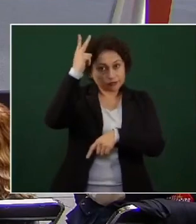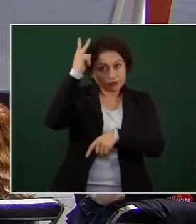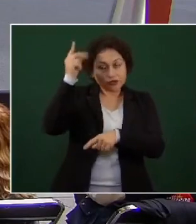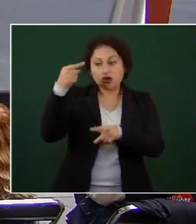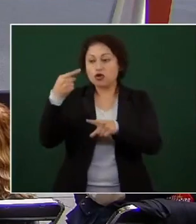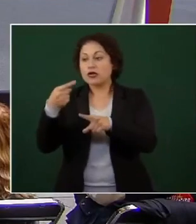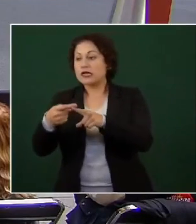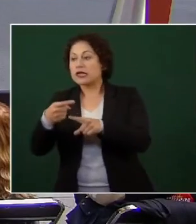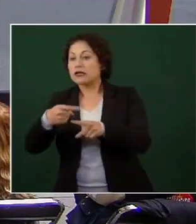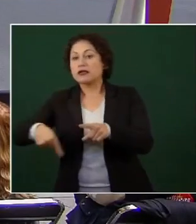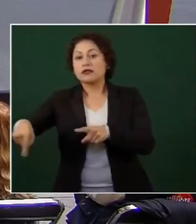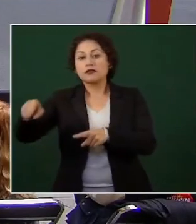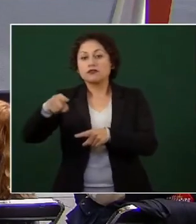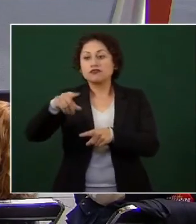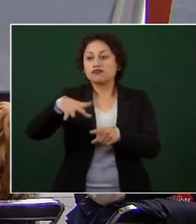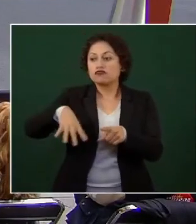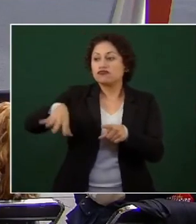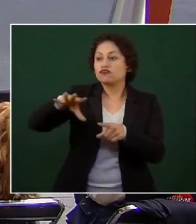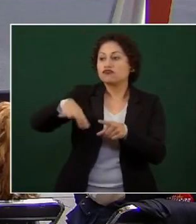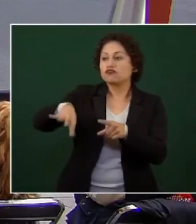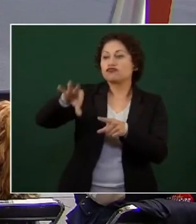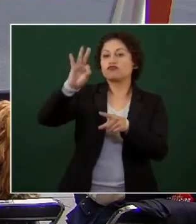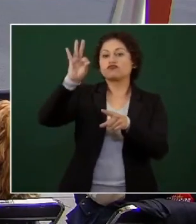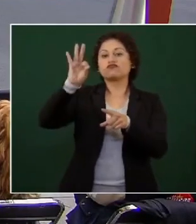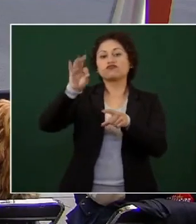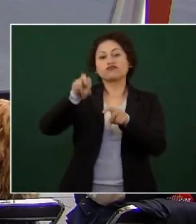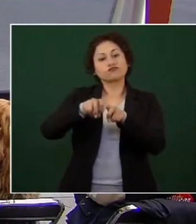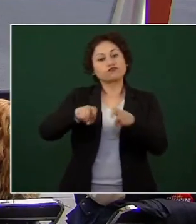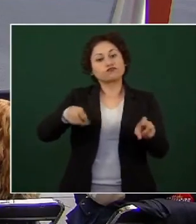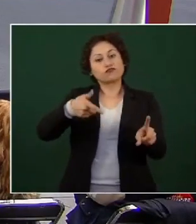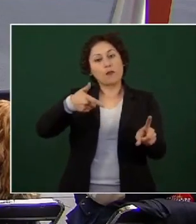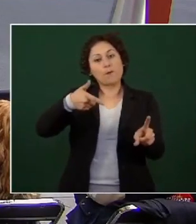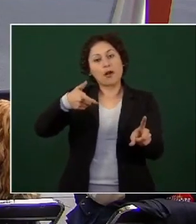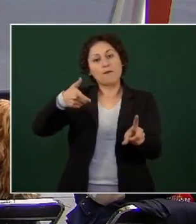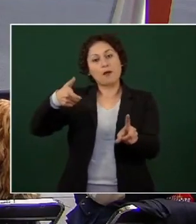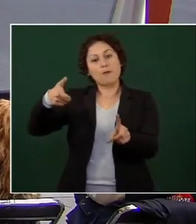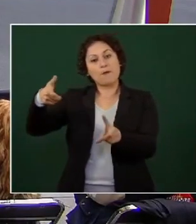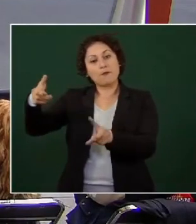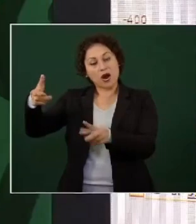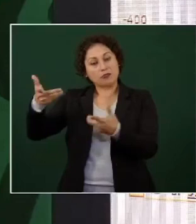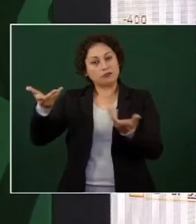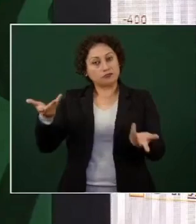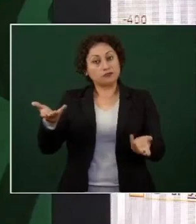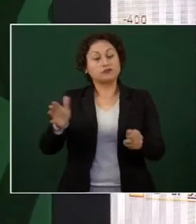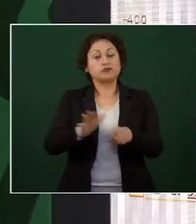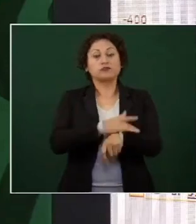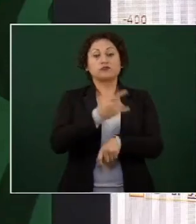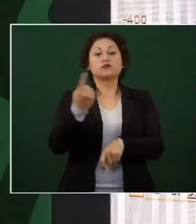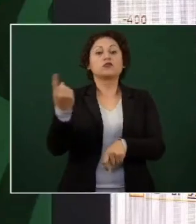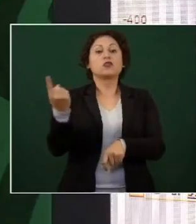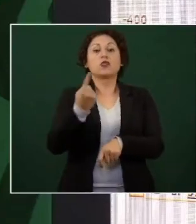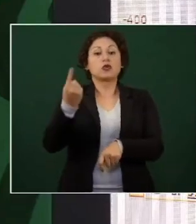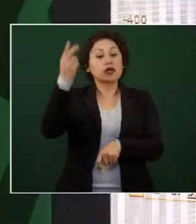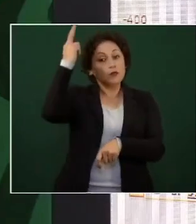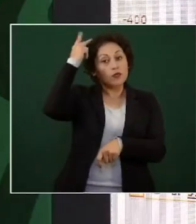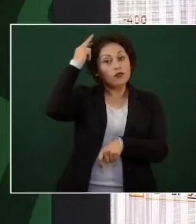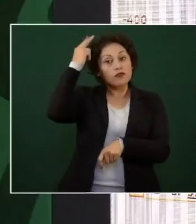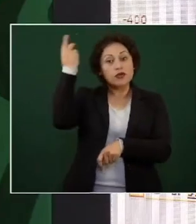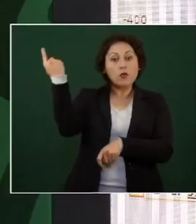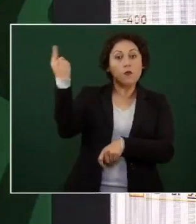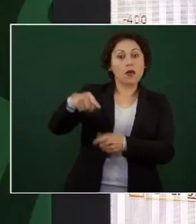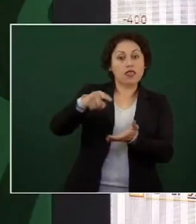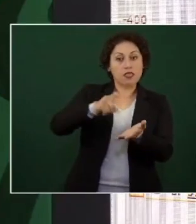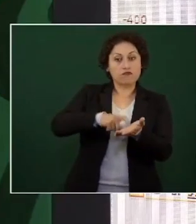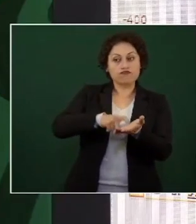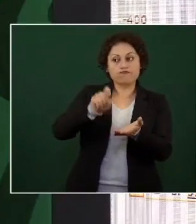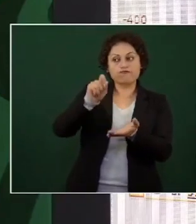y los fusilan a todos, porque la orden era deténlos